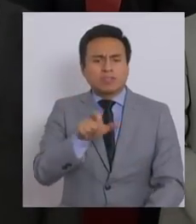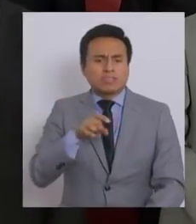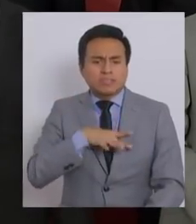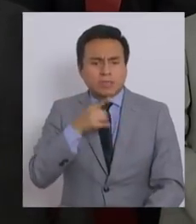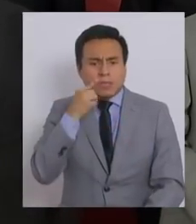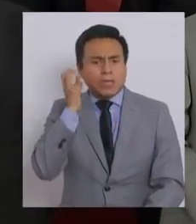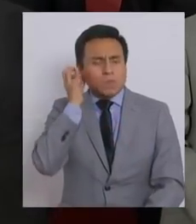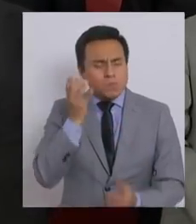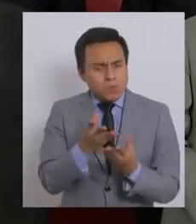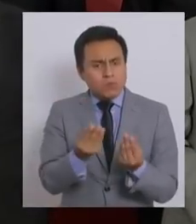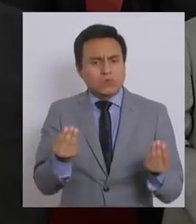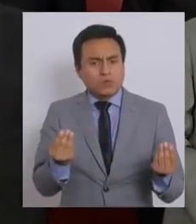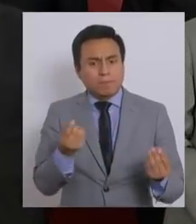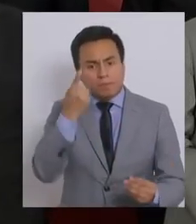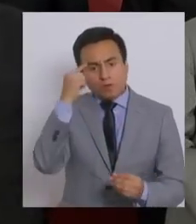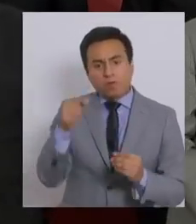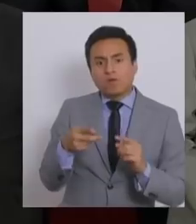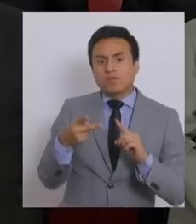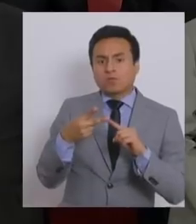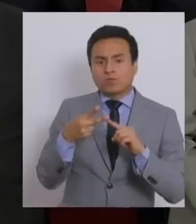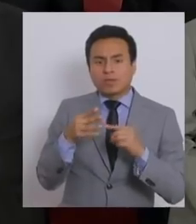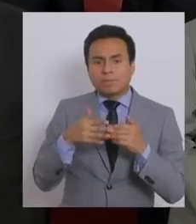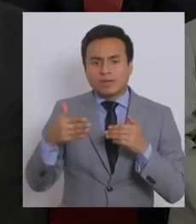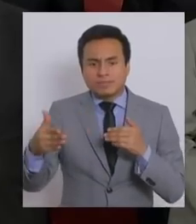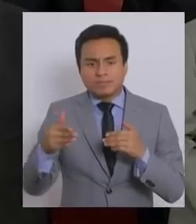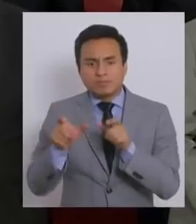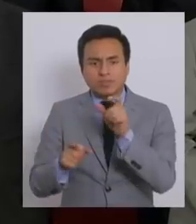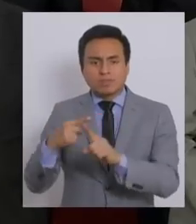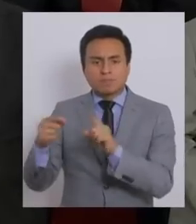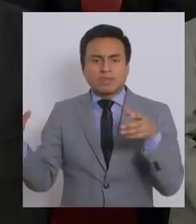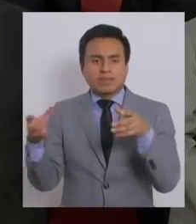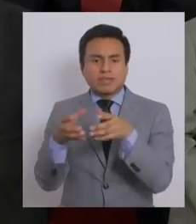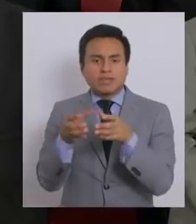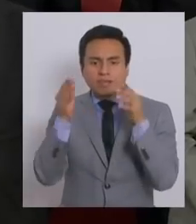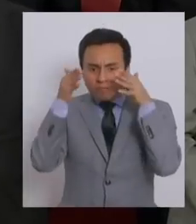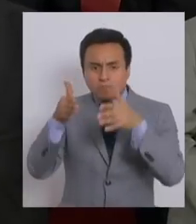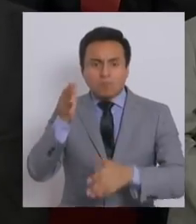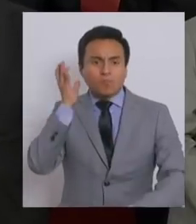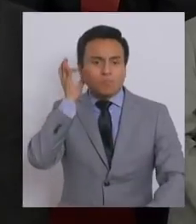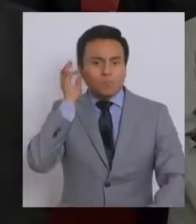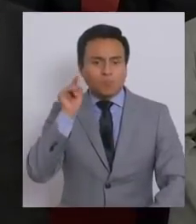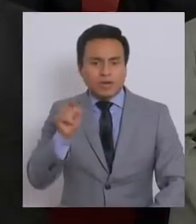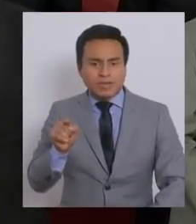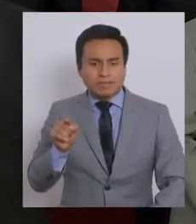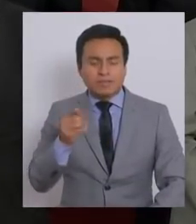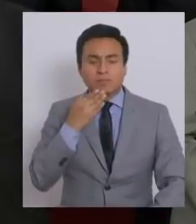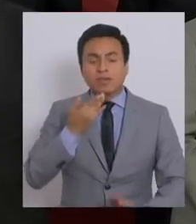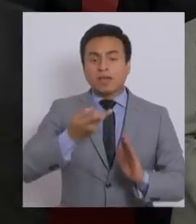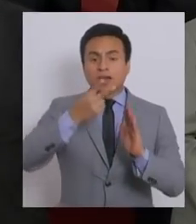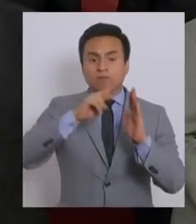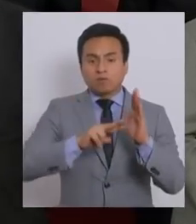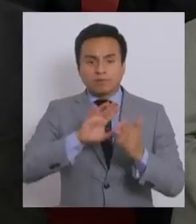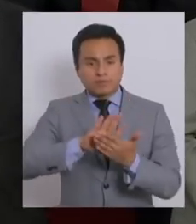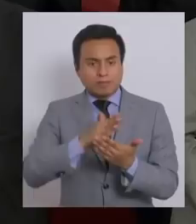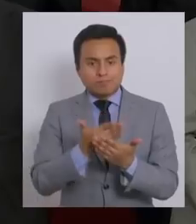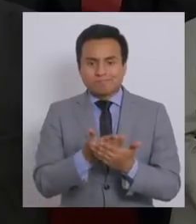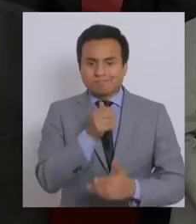queda la segunda etapa que va en beneficio de la clase media y de las mujeres. Y también tenemos que hacer la reforma a la